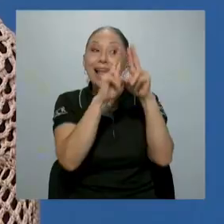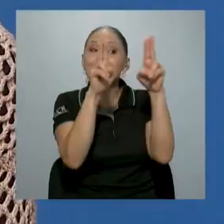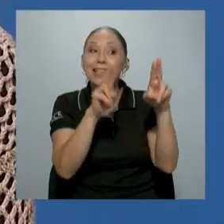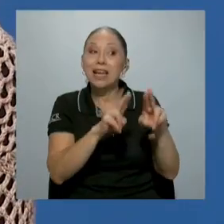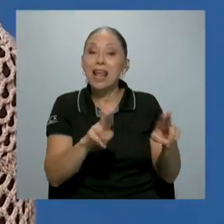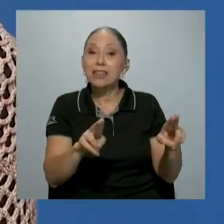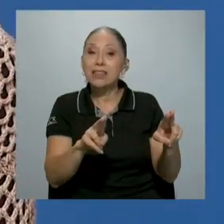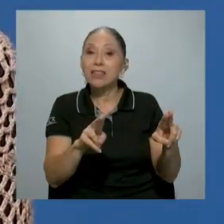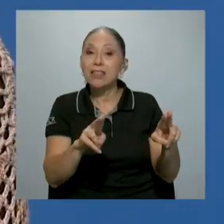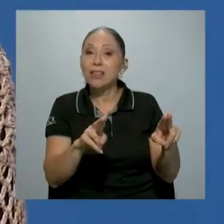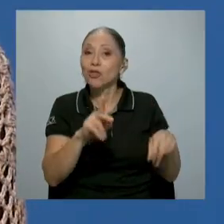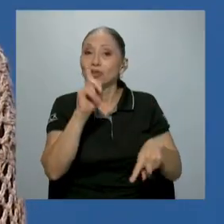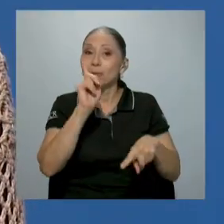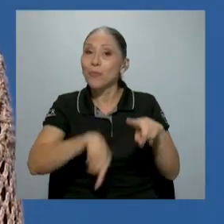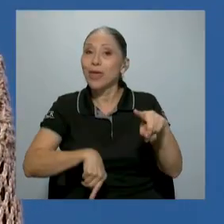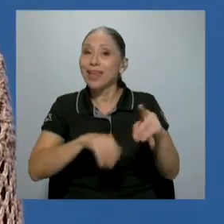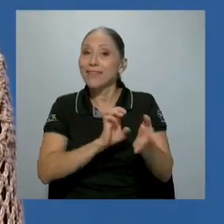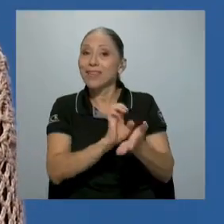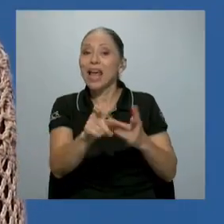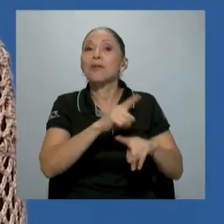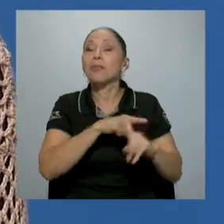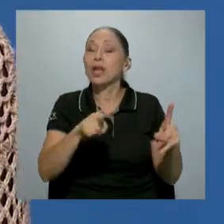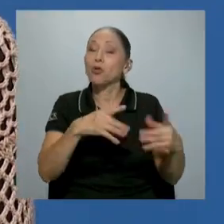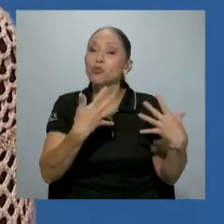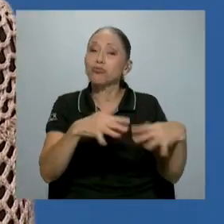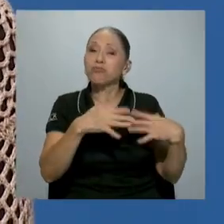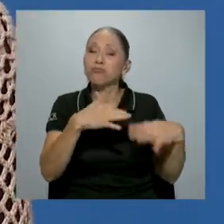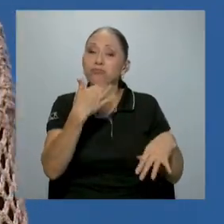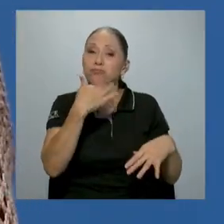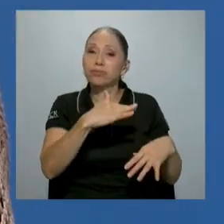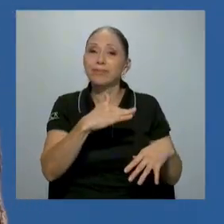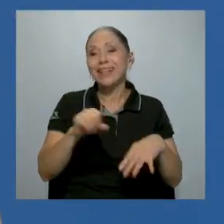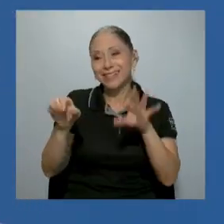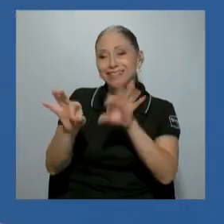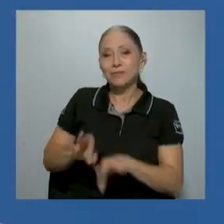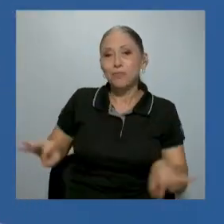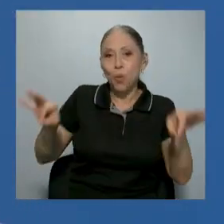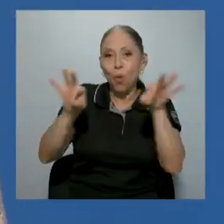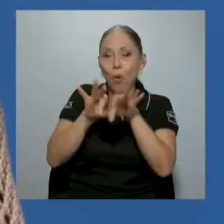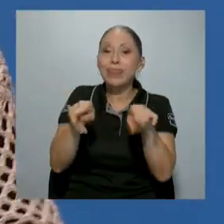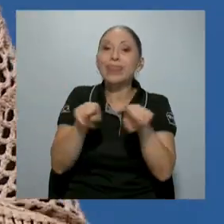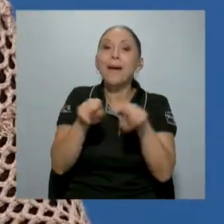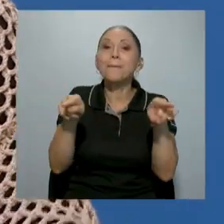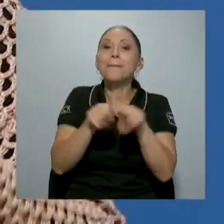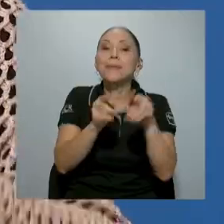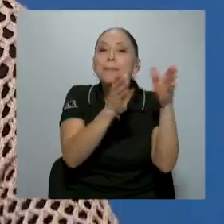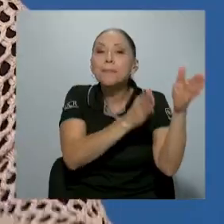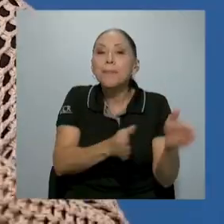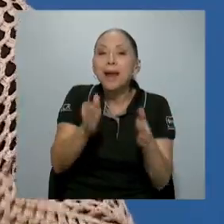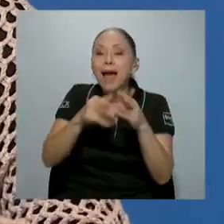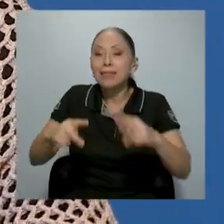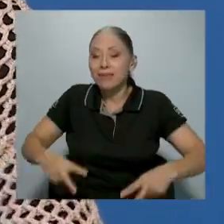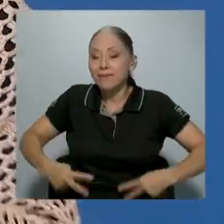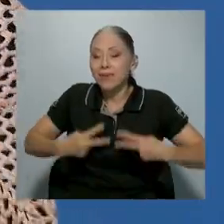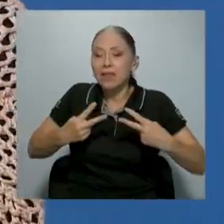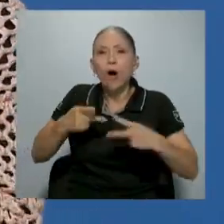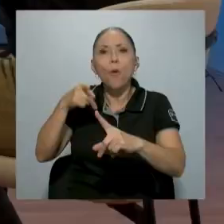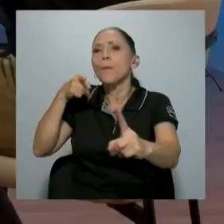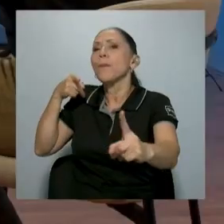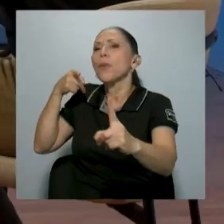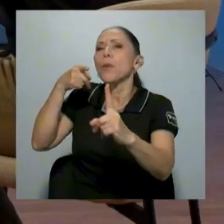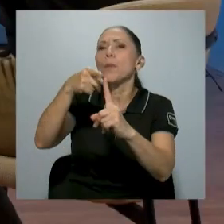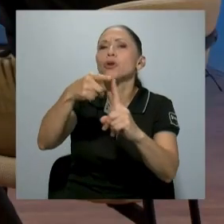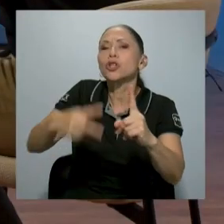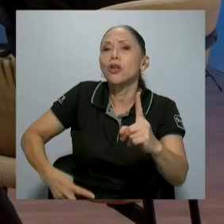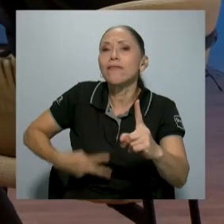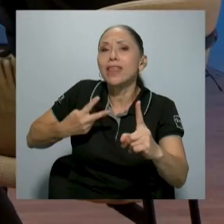es importante. Hablamos también del tema del plan de vida o propósito de vida. Todos tenemos que amanecer con